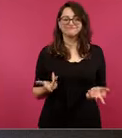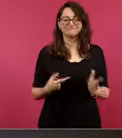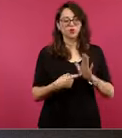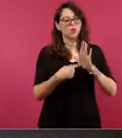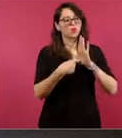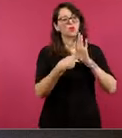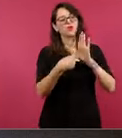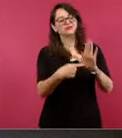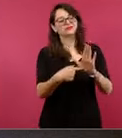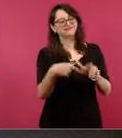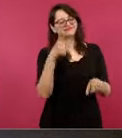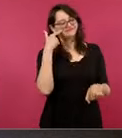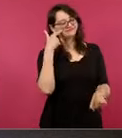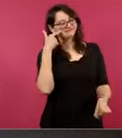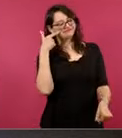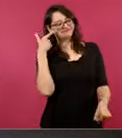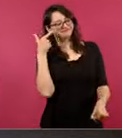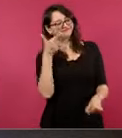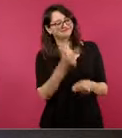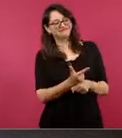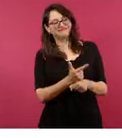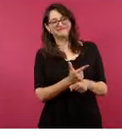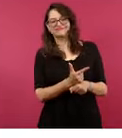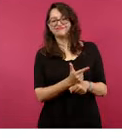ilustrativa, evidente,